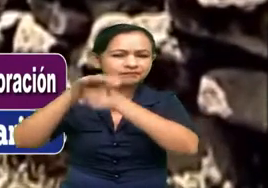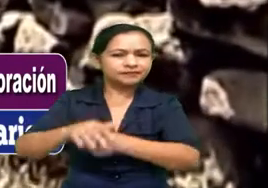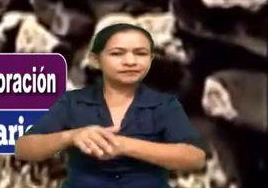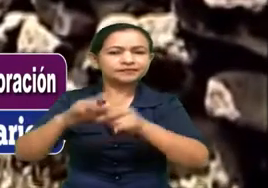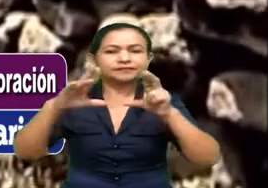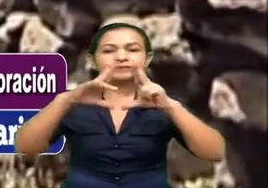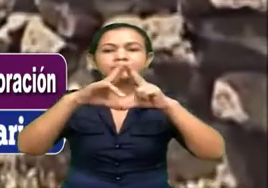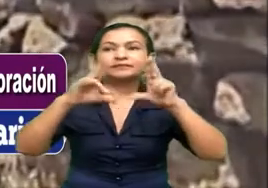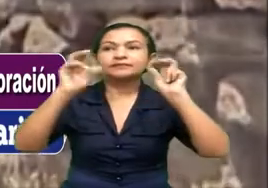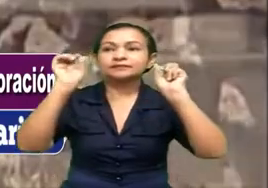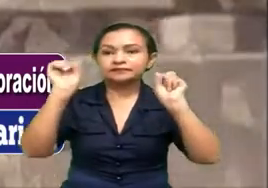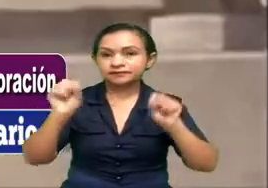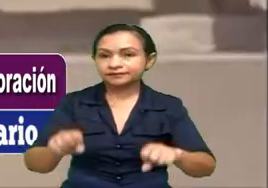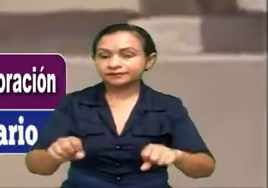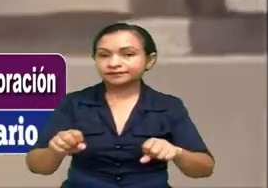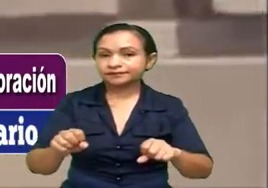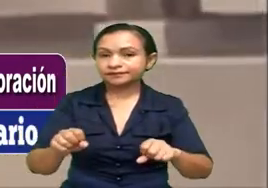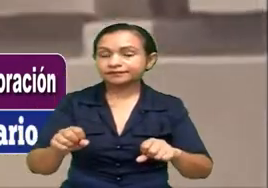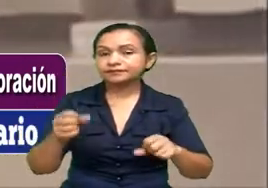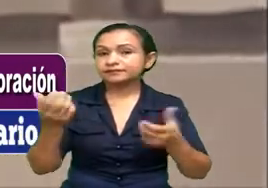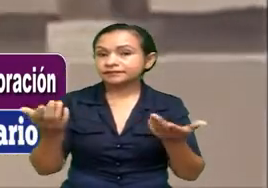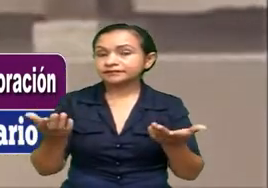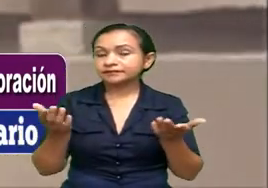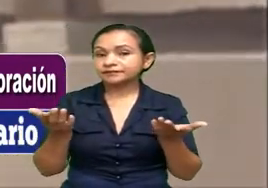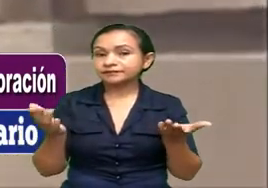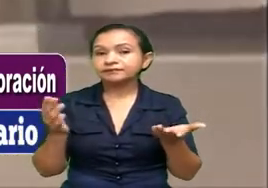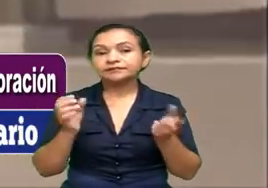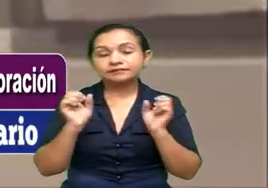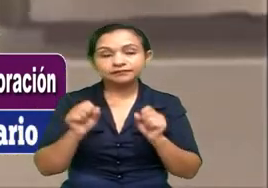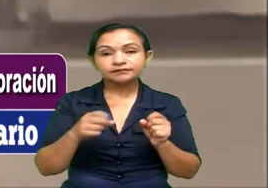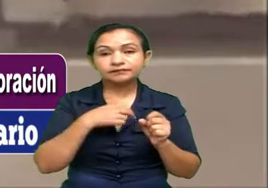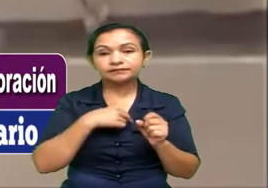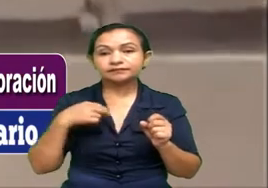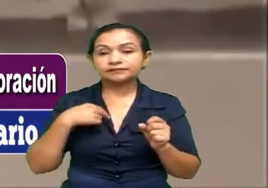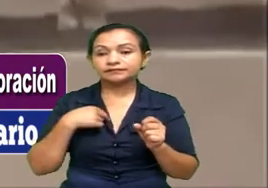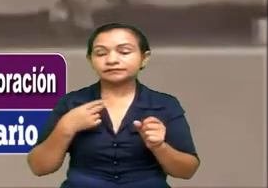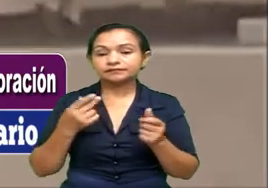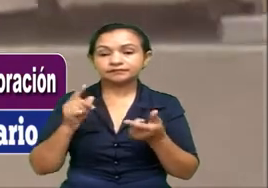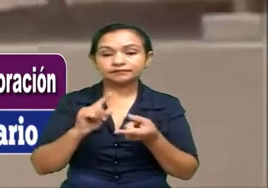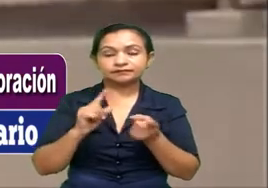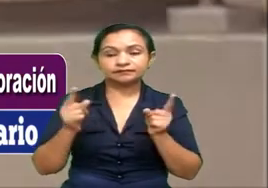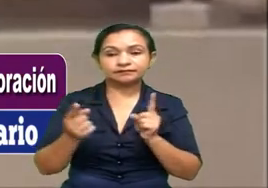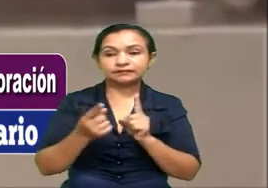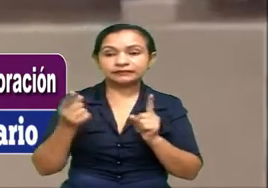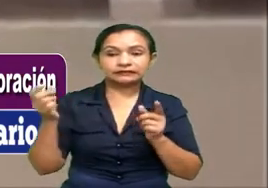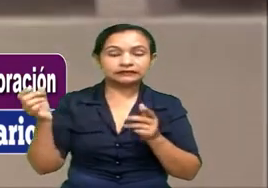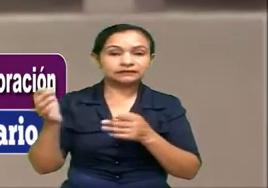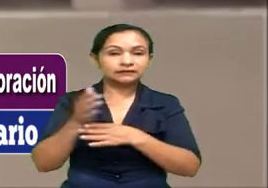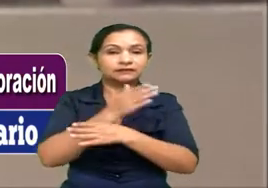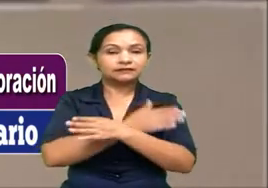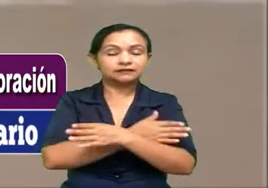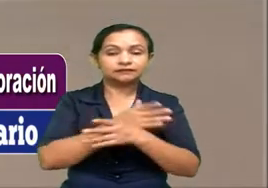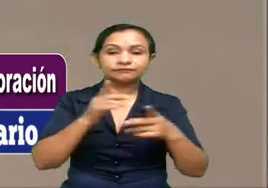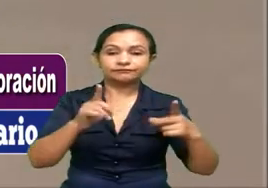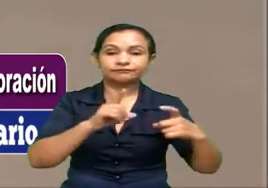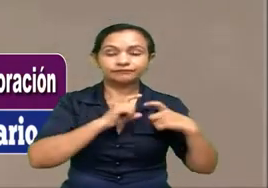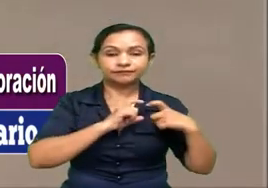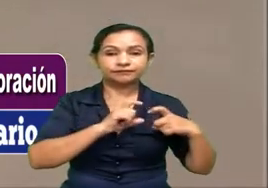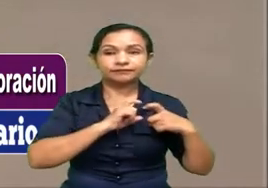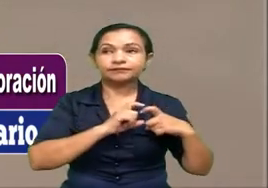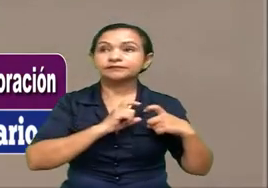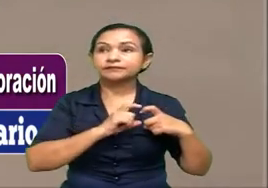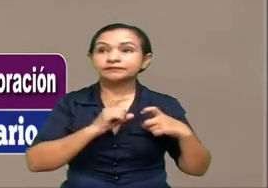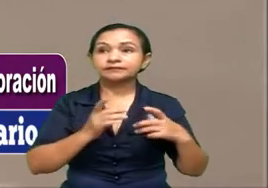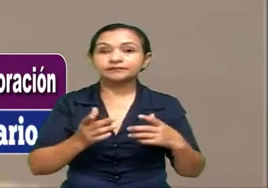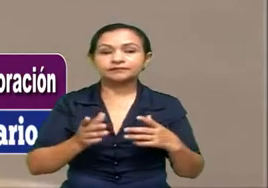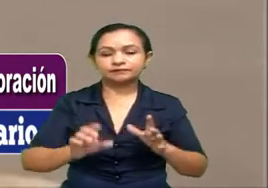tierras nicaragüenses y que definitivamente se le golpeó duramente al corazón